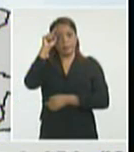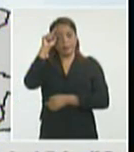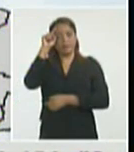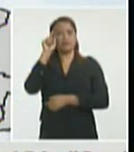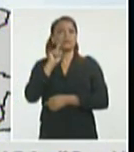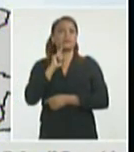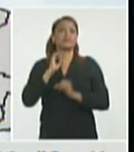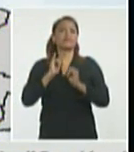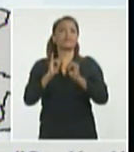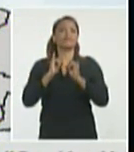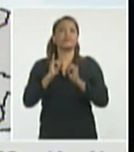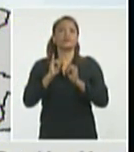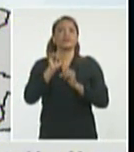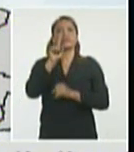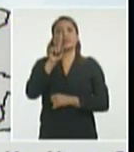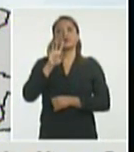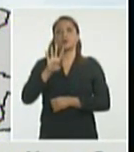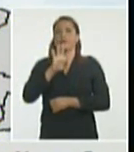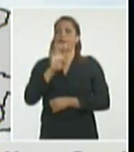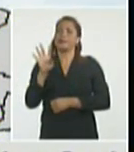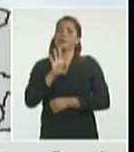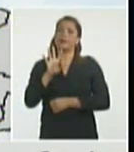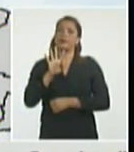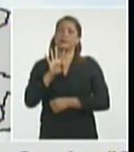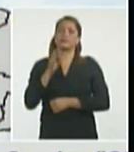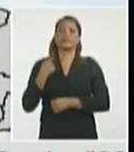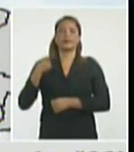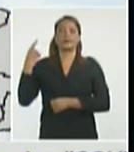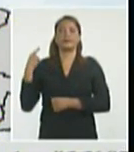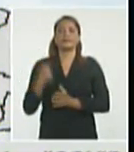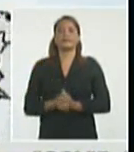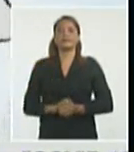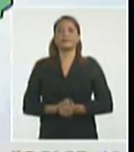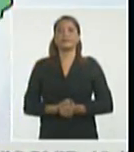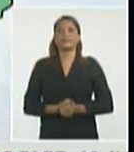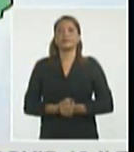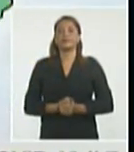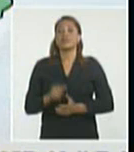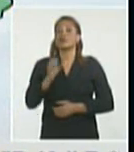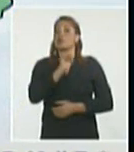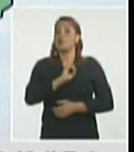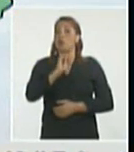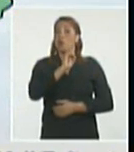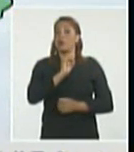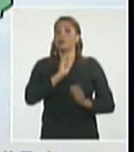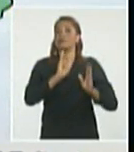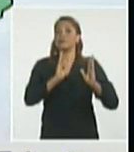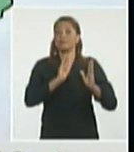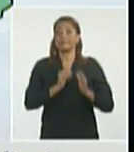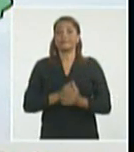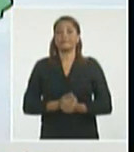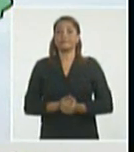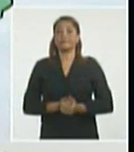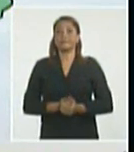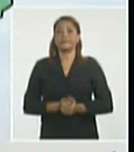diagnostica 144 casos en el día de ayer. Y el oriente de Cuba, ahí lo tenemos.